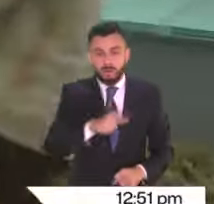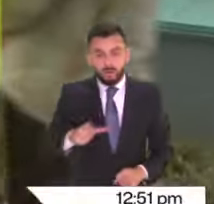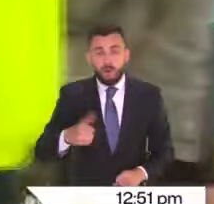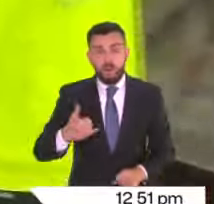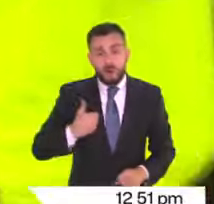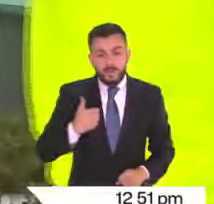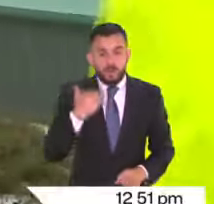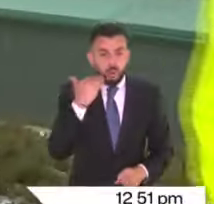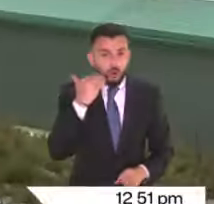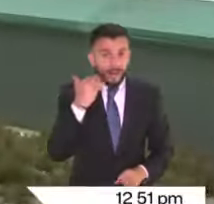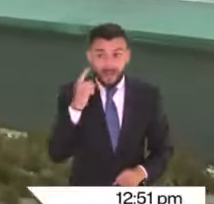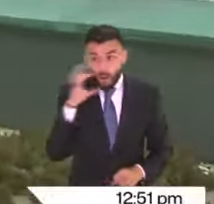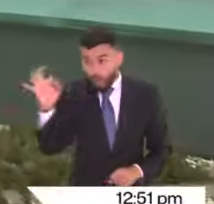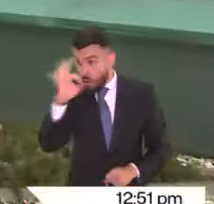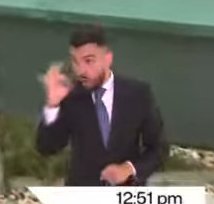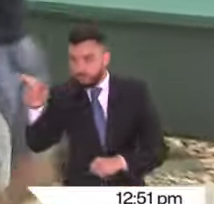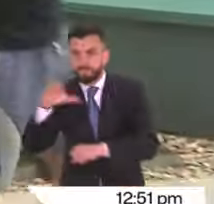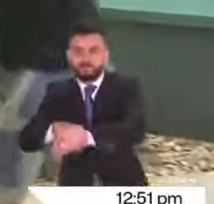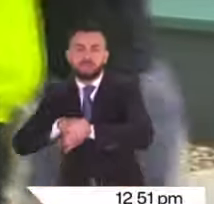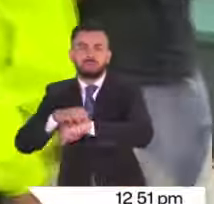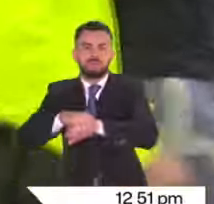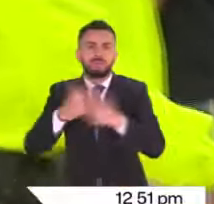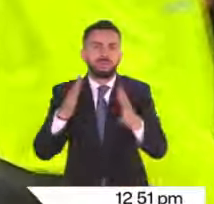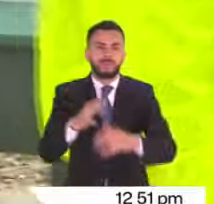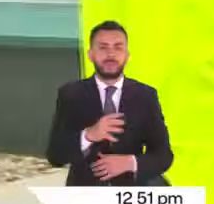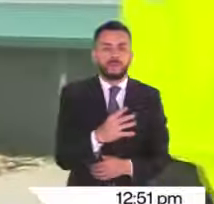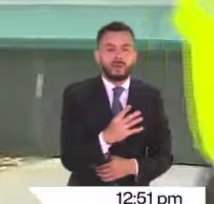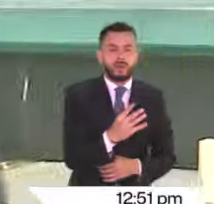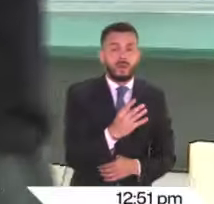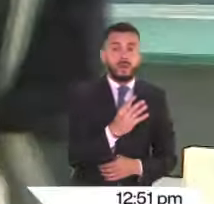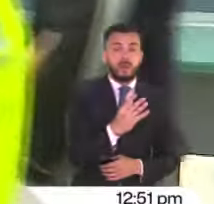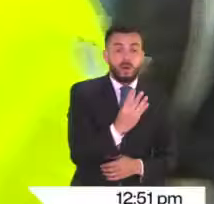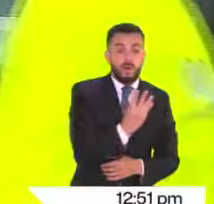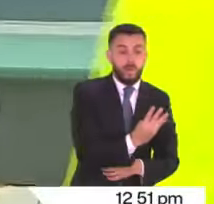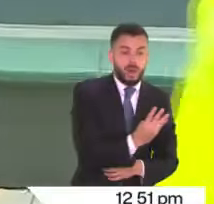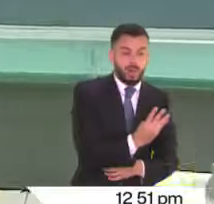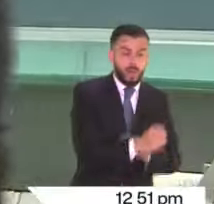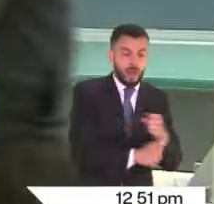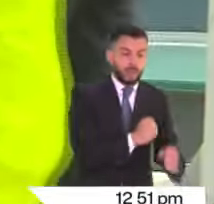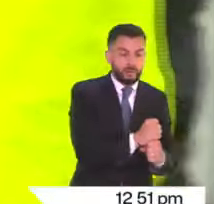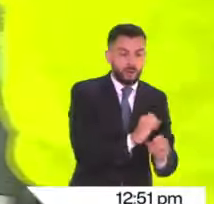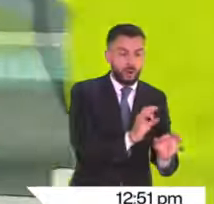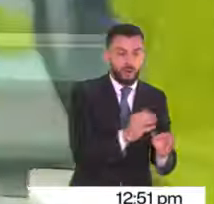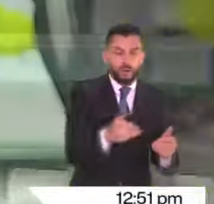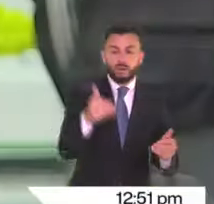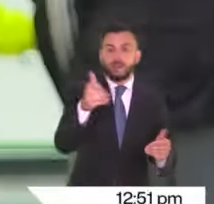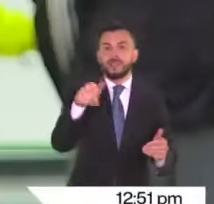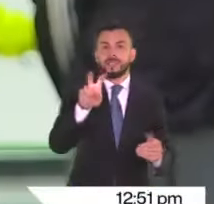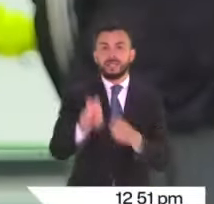Las víctimas oscilan entre los 4 y los 17 años de edad.